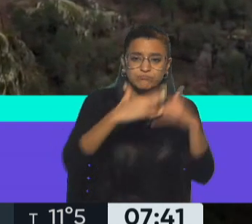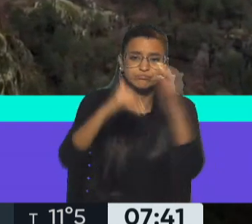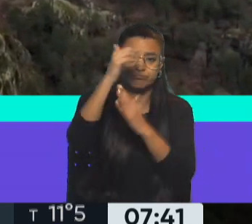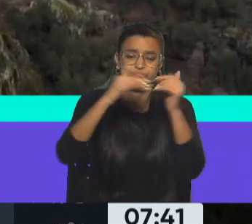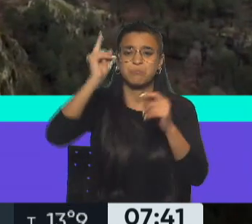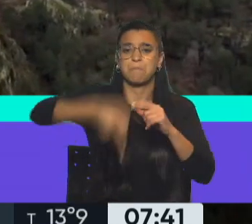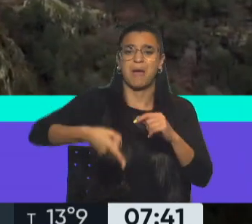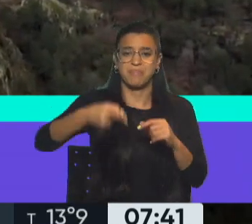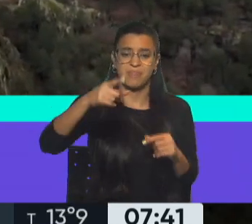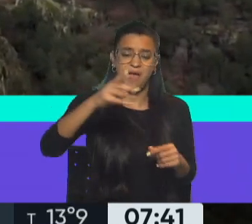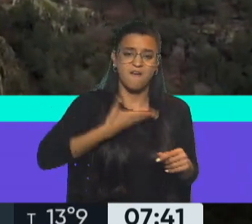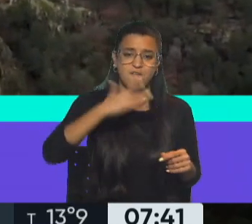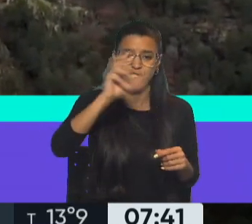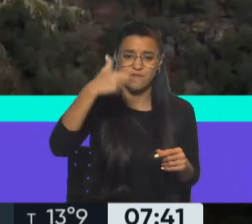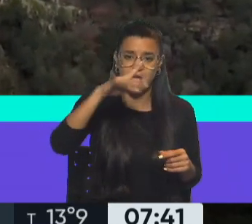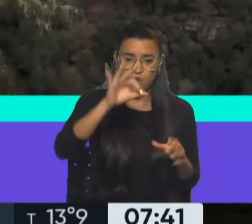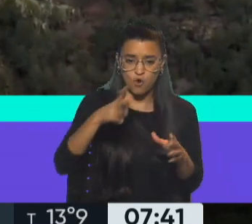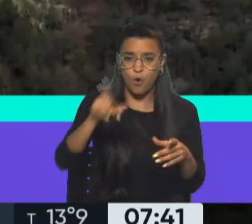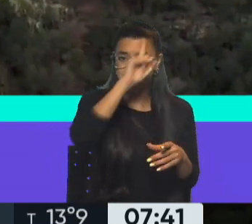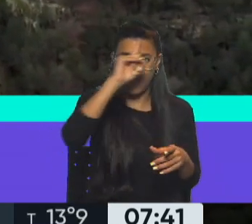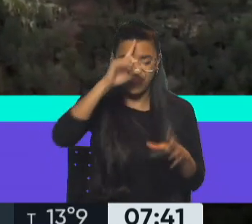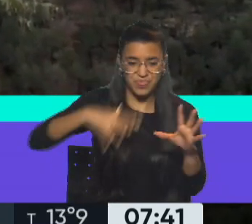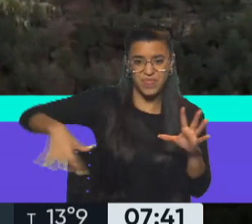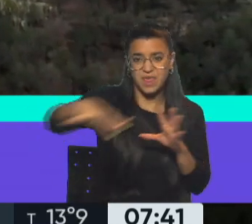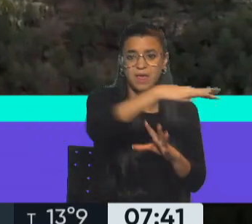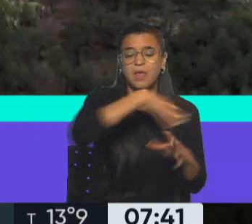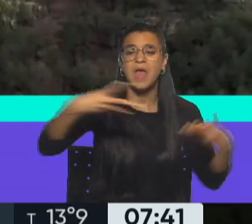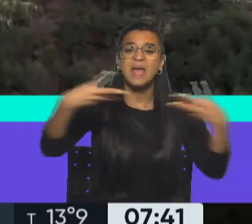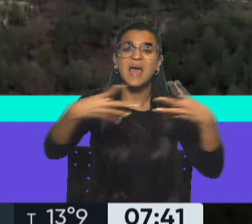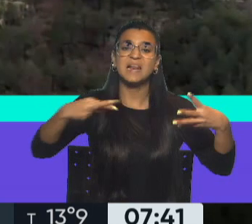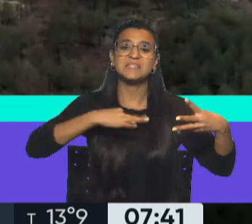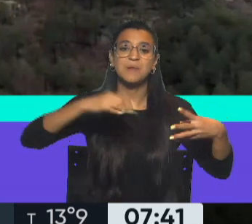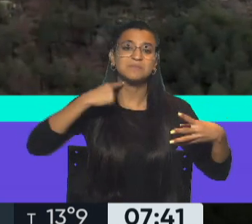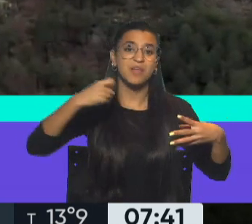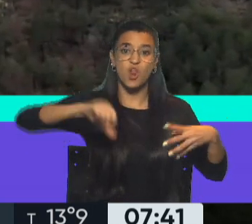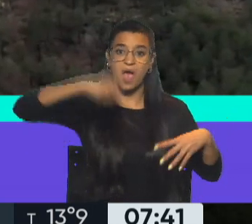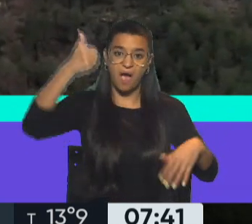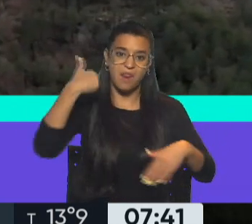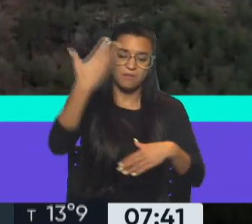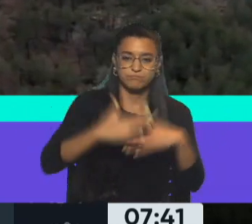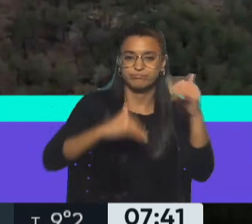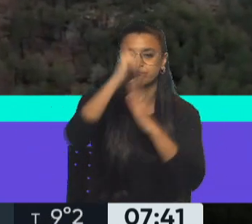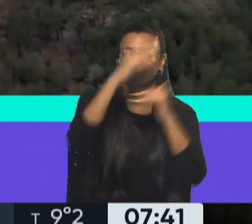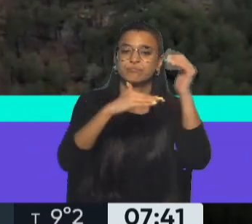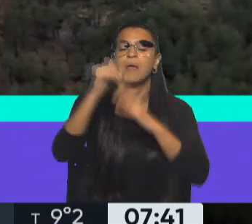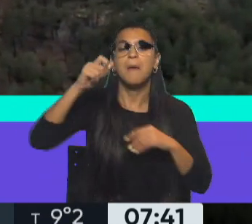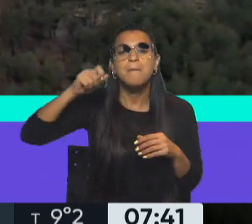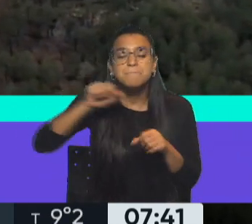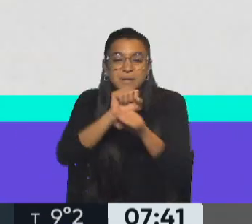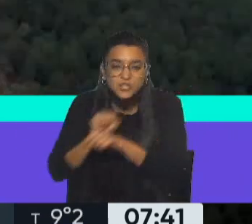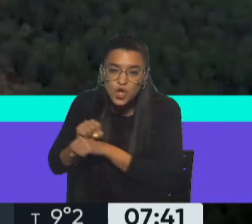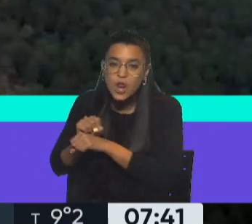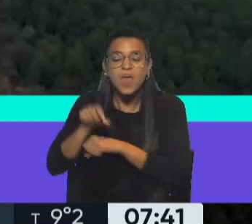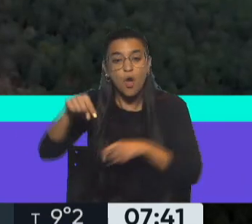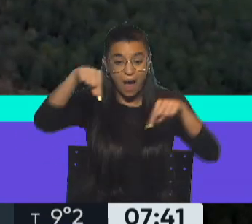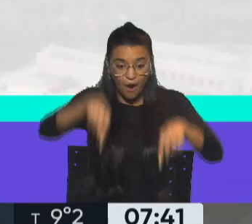dictador Franco en los alrededores de Madrid, luego de ganar la Guerra Civil Española. Fue levantado por prisioneros republicanos y ahora el